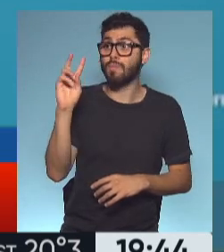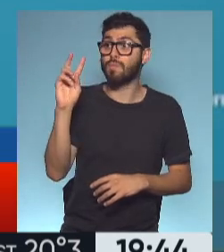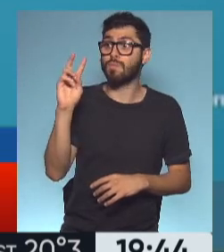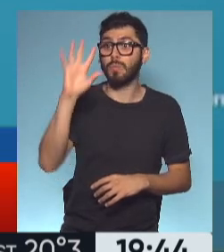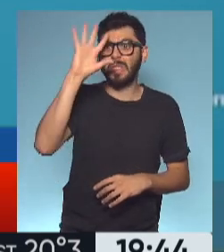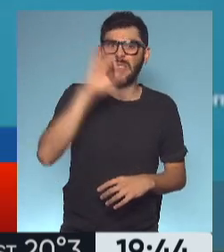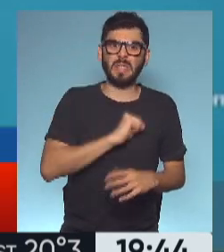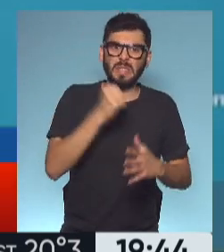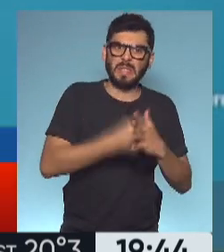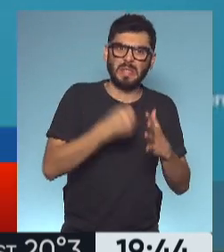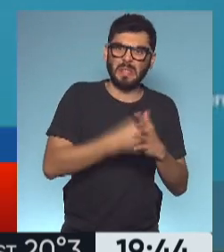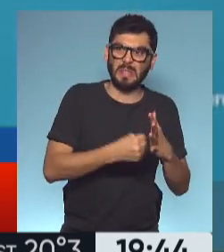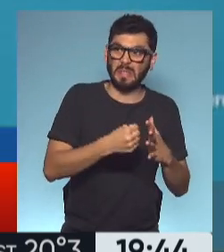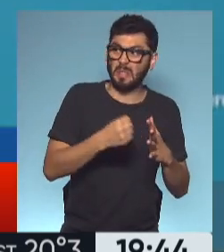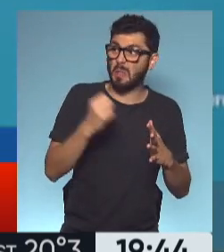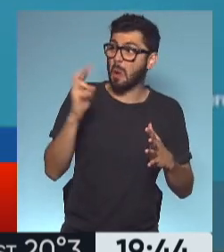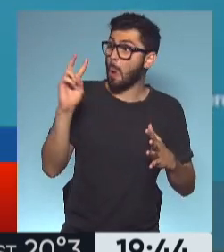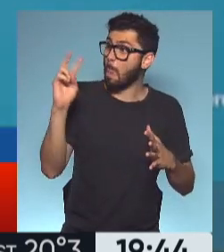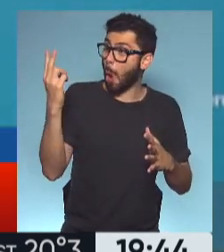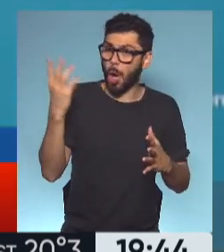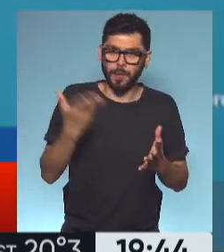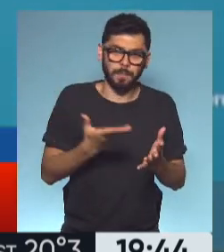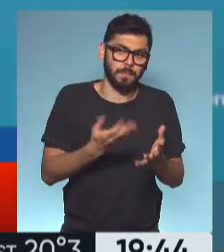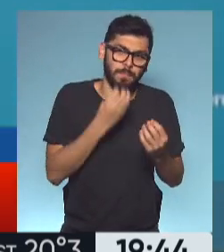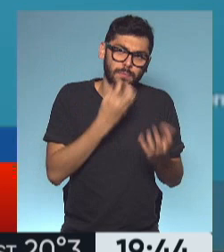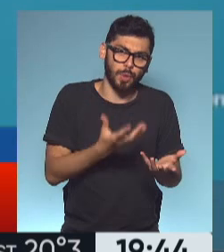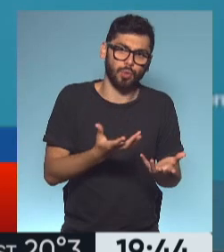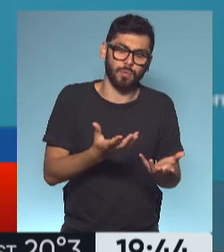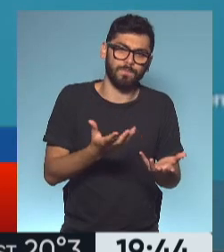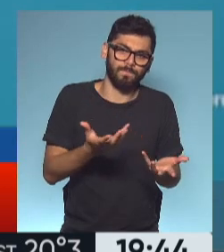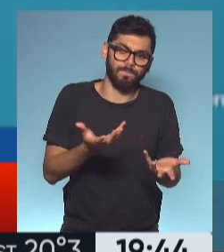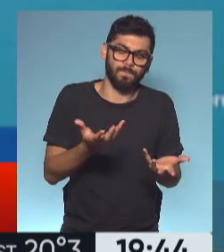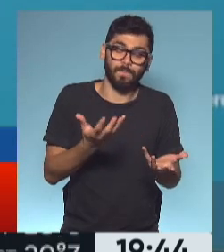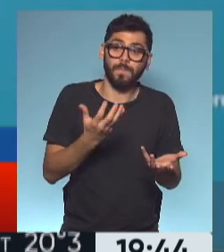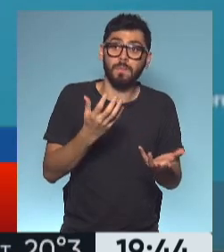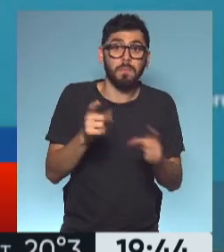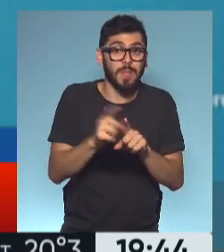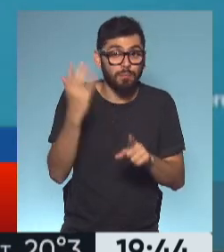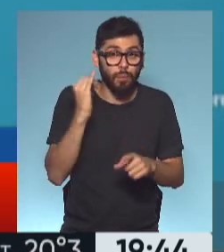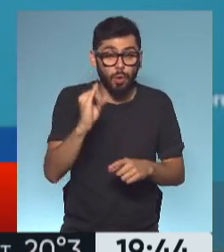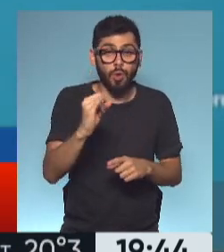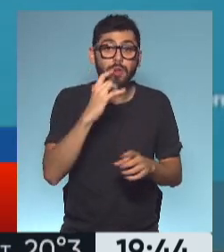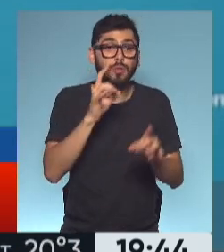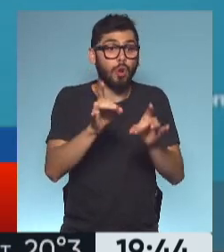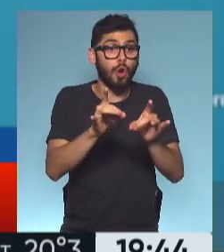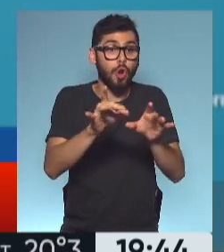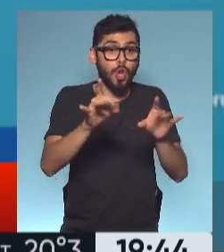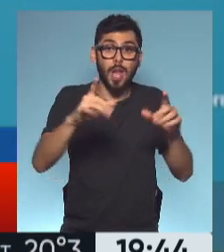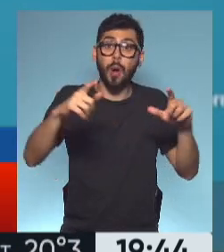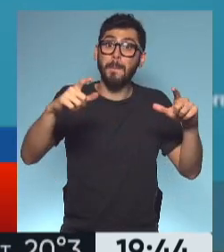vidas. Y realmente, como lo decía recién, si podemos reducir los contagios más rápidamente, vamos a